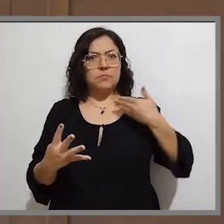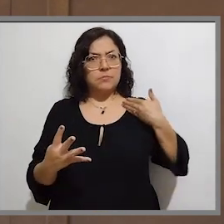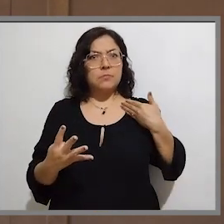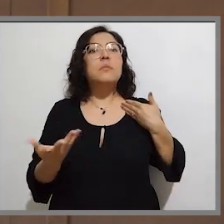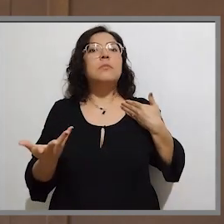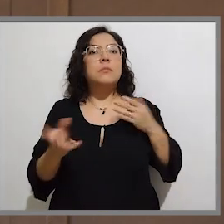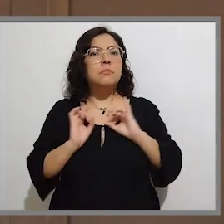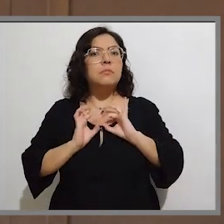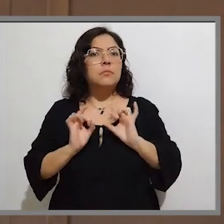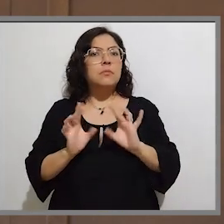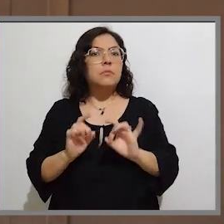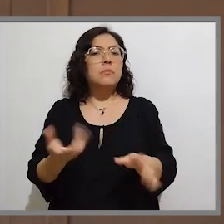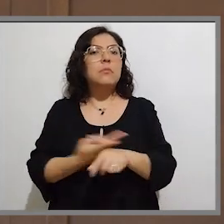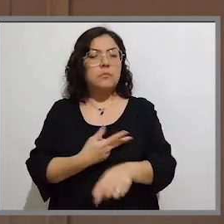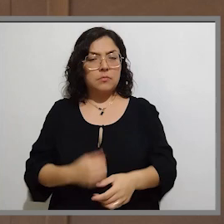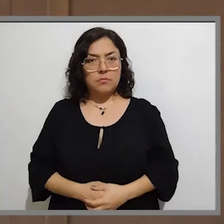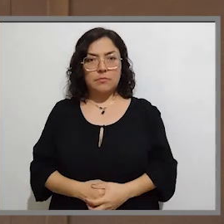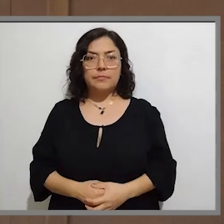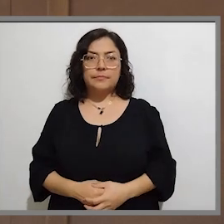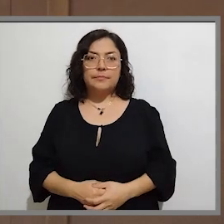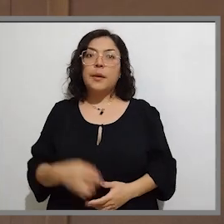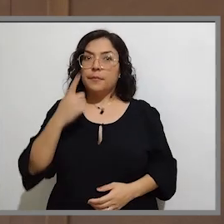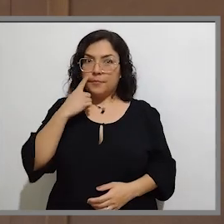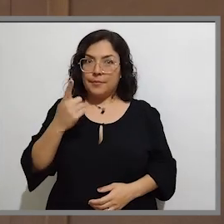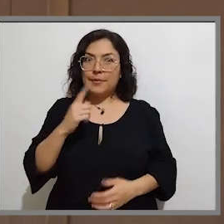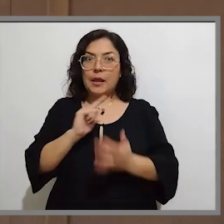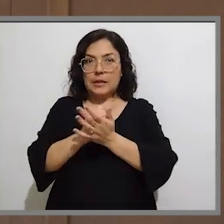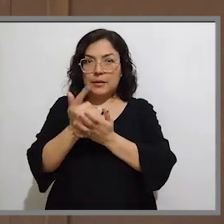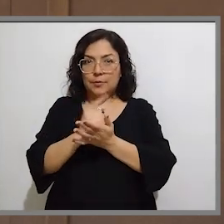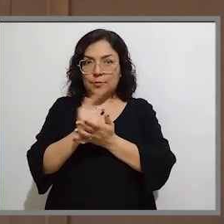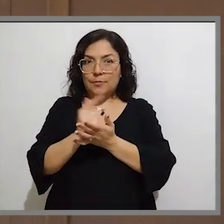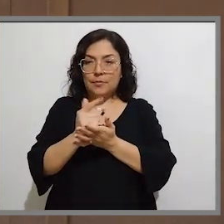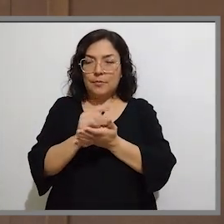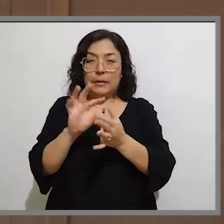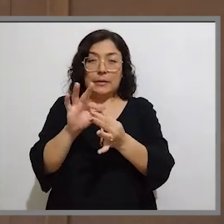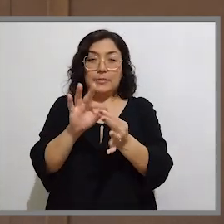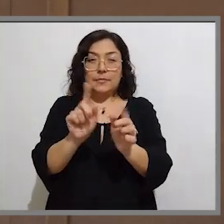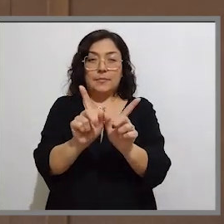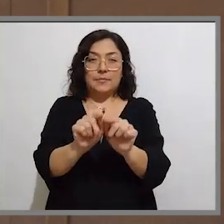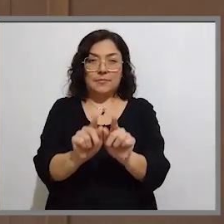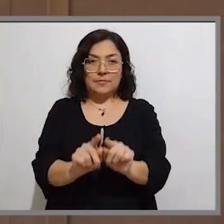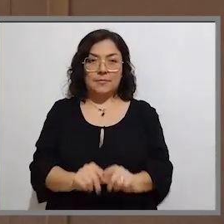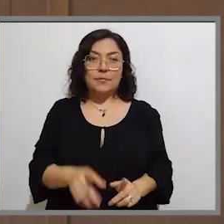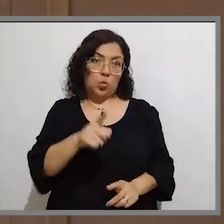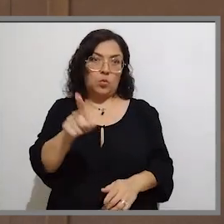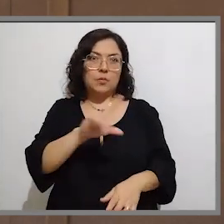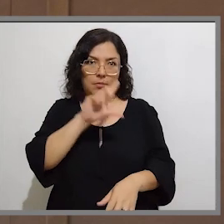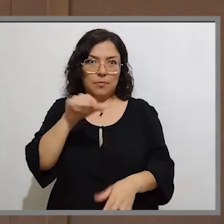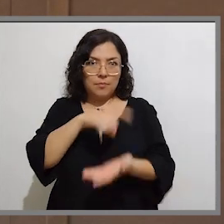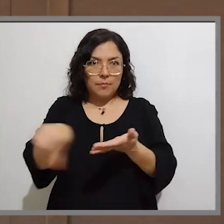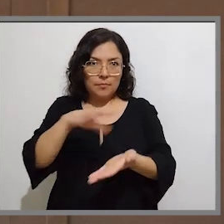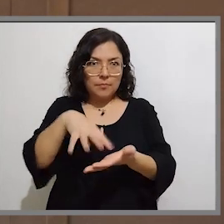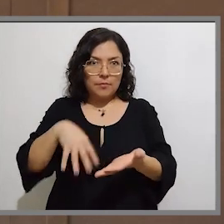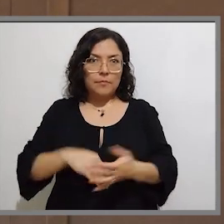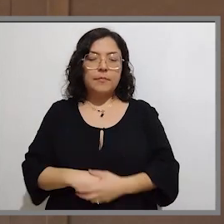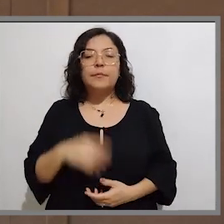visitantes. En el libro, para poder comentarles un poco, sin mucho, porque la idea también es que lo puedan leer, abordamos el